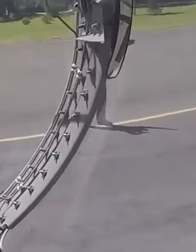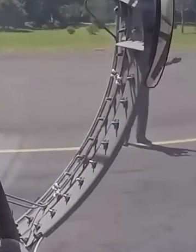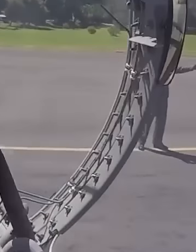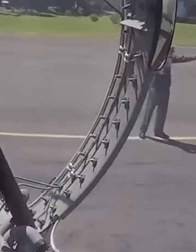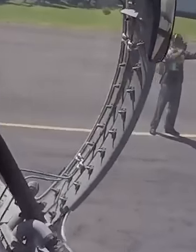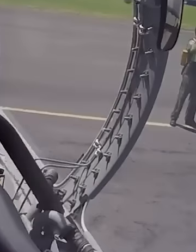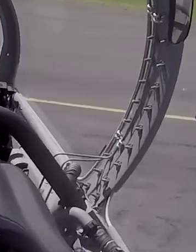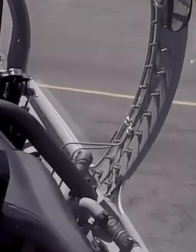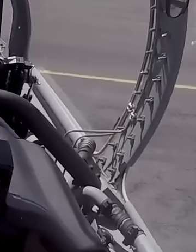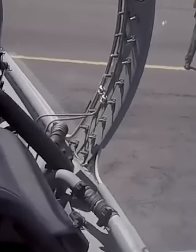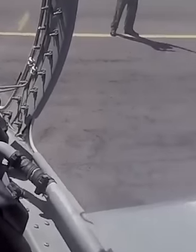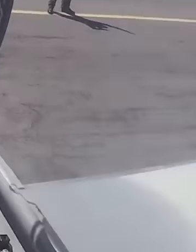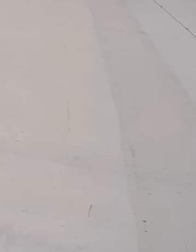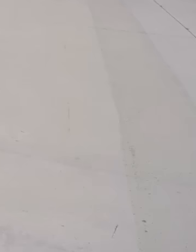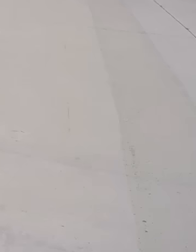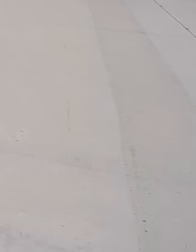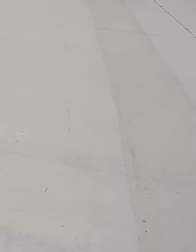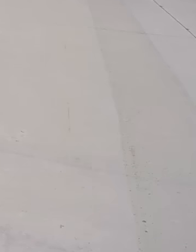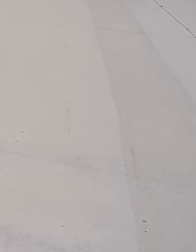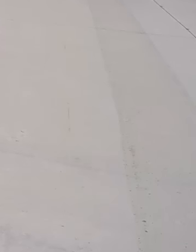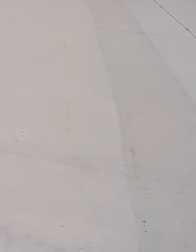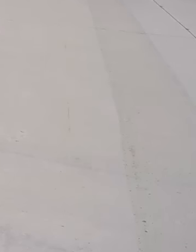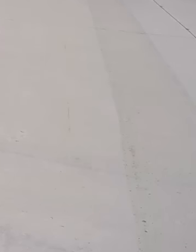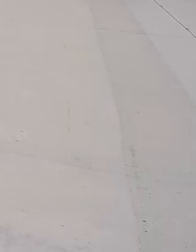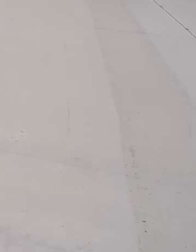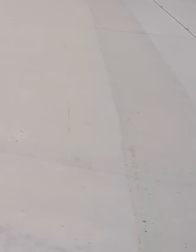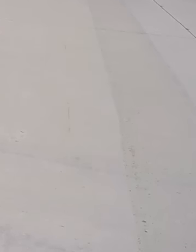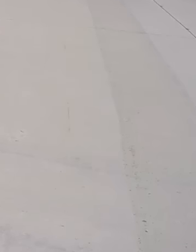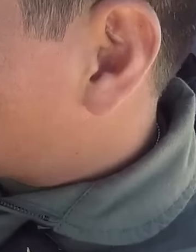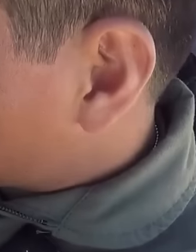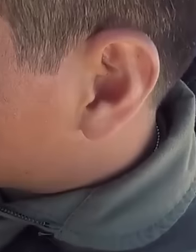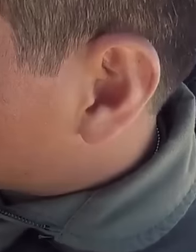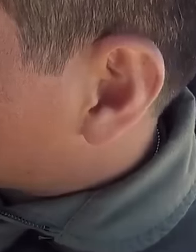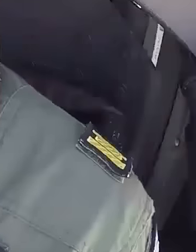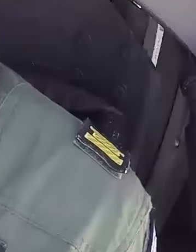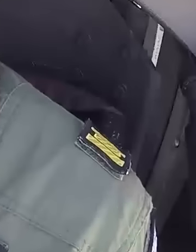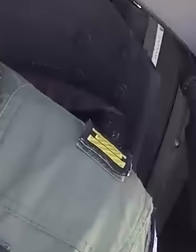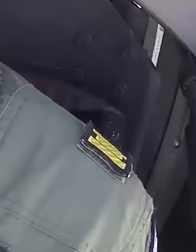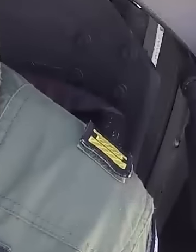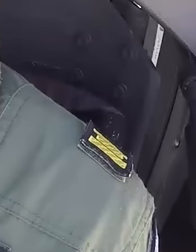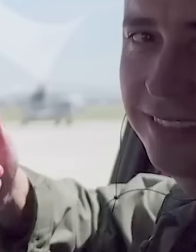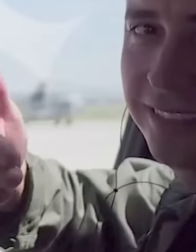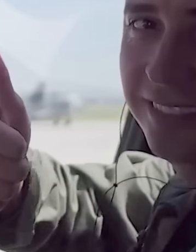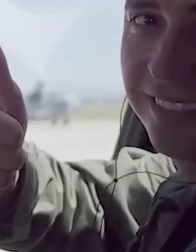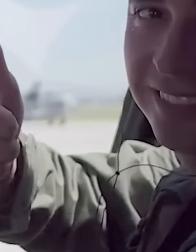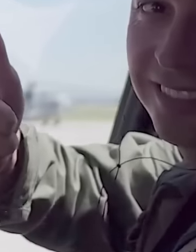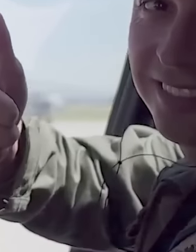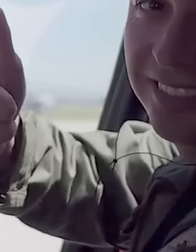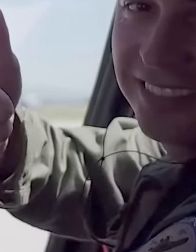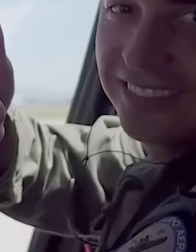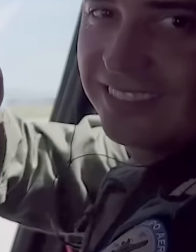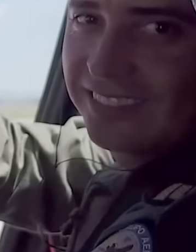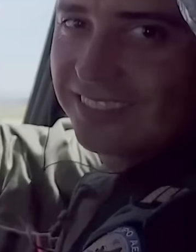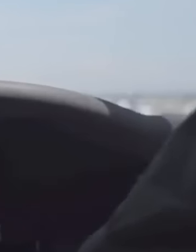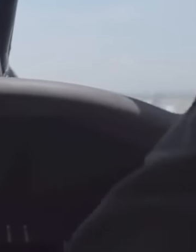García Harfuch y su equipo tienen la gran valentía y la determinación política para hacer frente al crimen